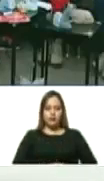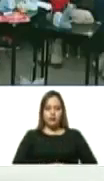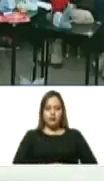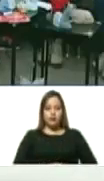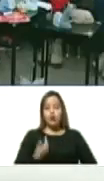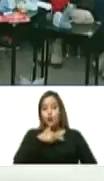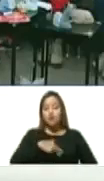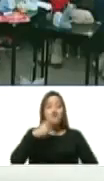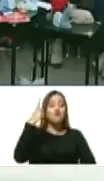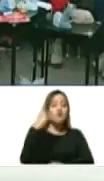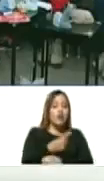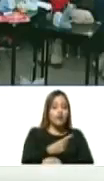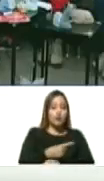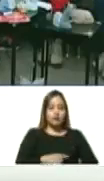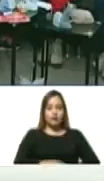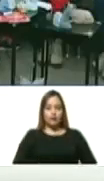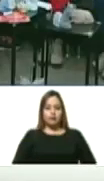estamos obligados,